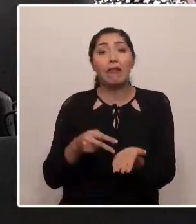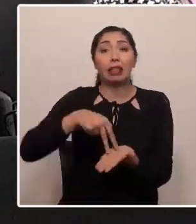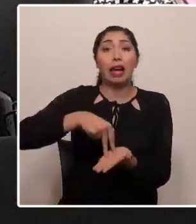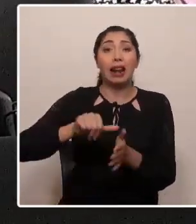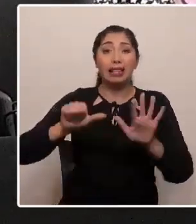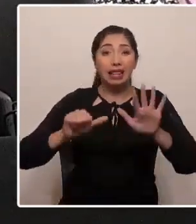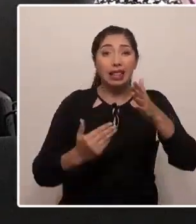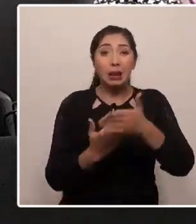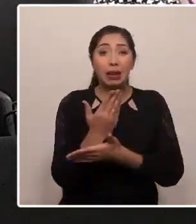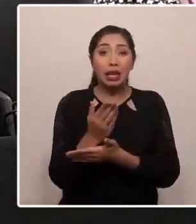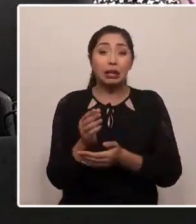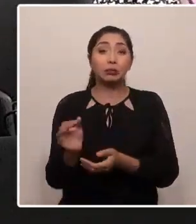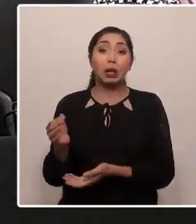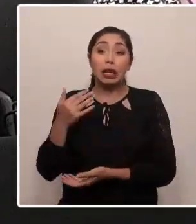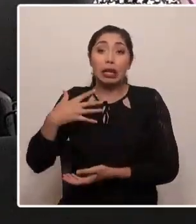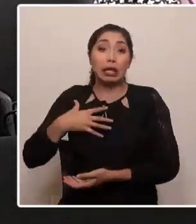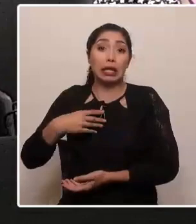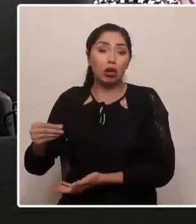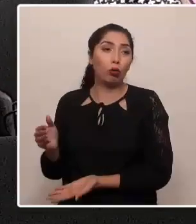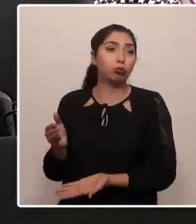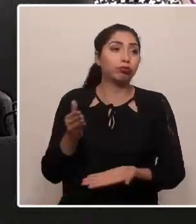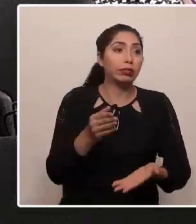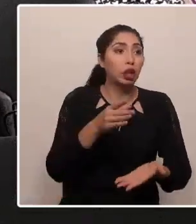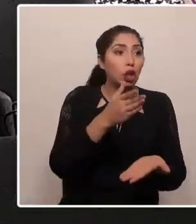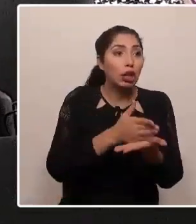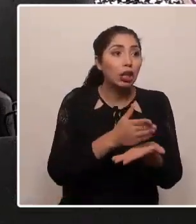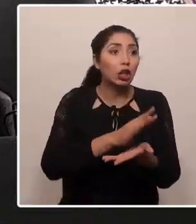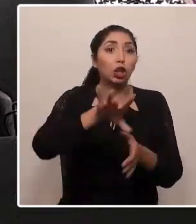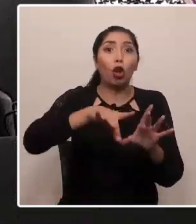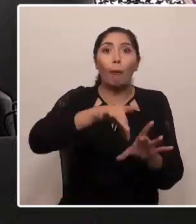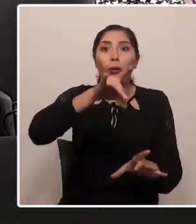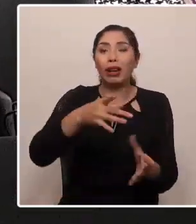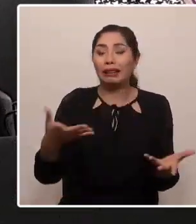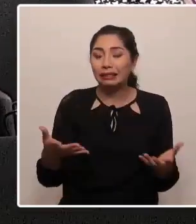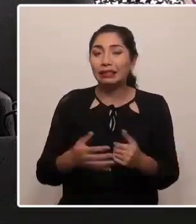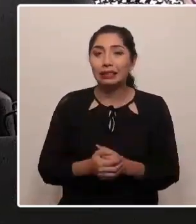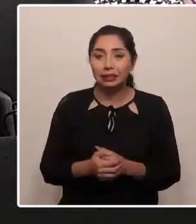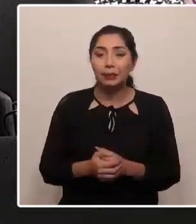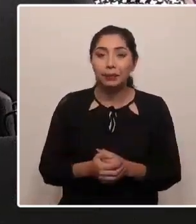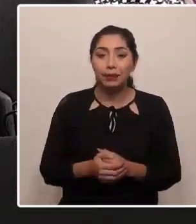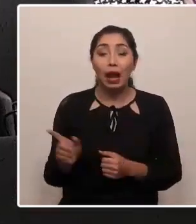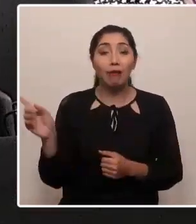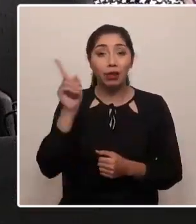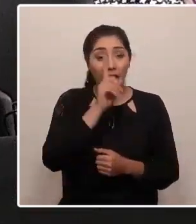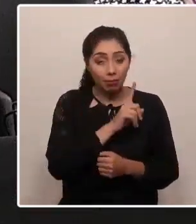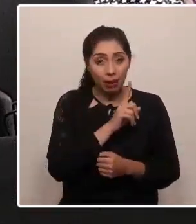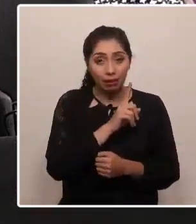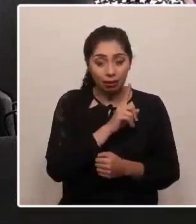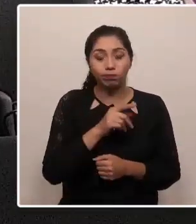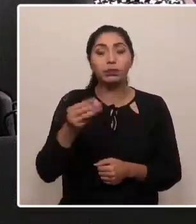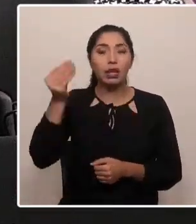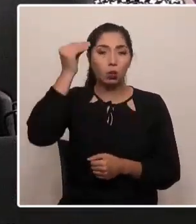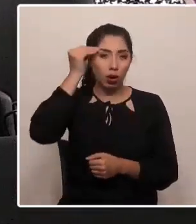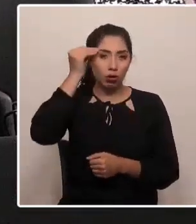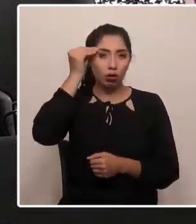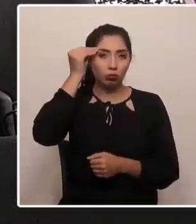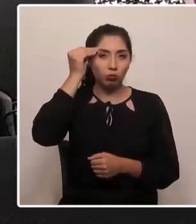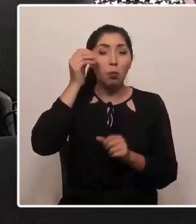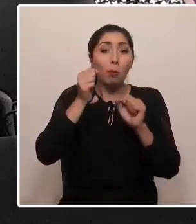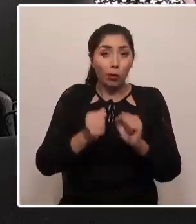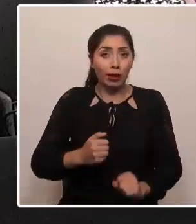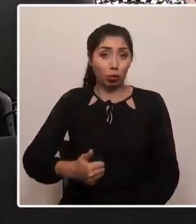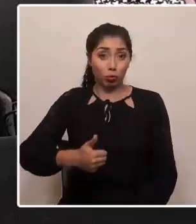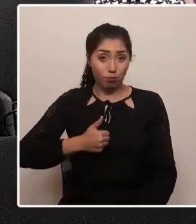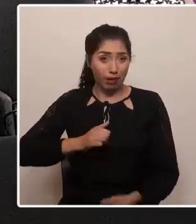de una tómbola. Esa es la realidad que se vive en el Chile. Finalmente, señora presidenta, señores convencionales, les recuerdo que para poder cumplir con todos